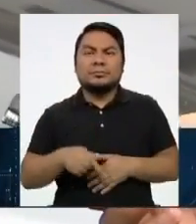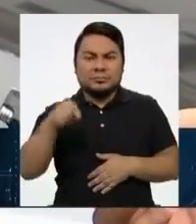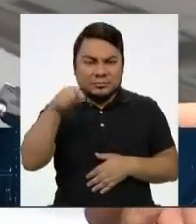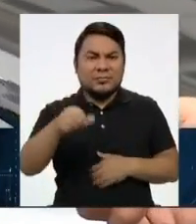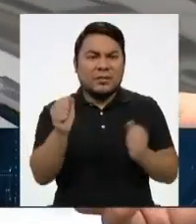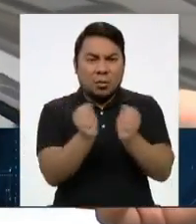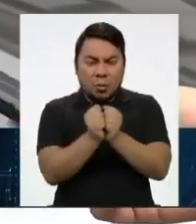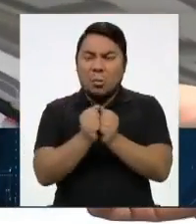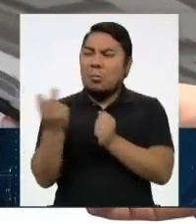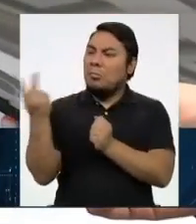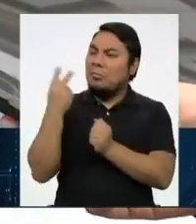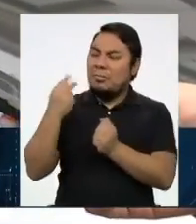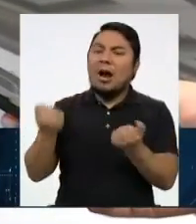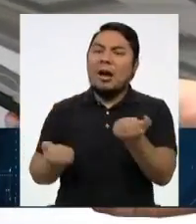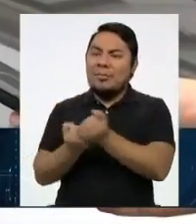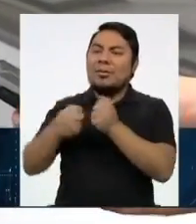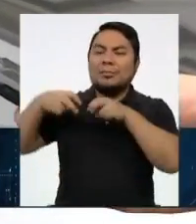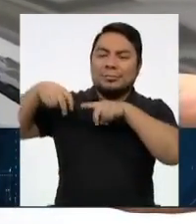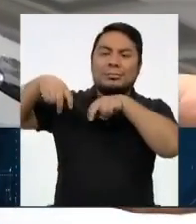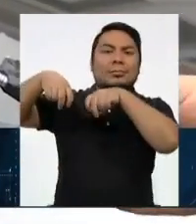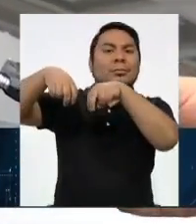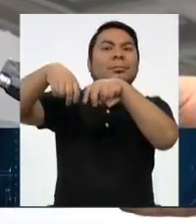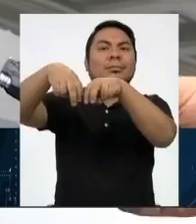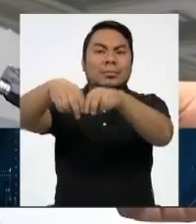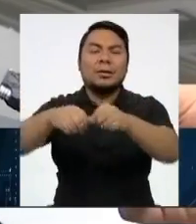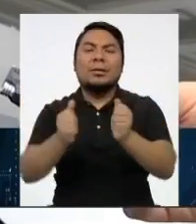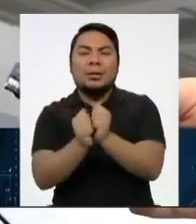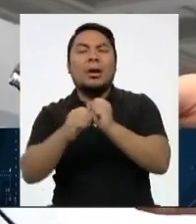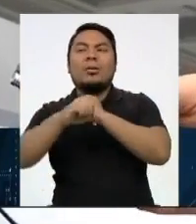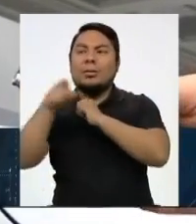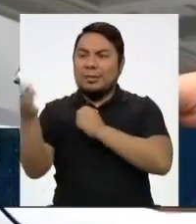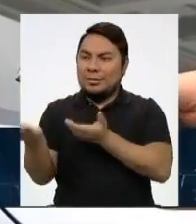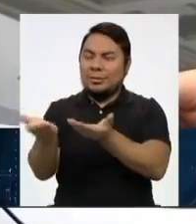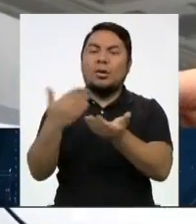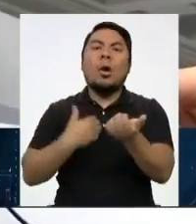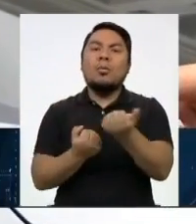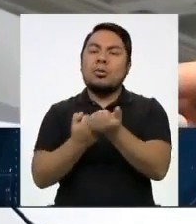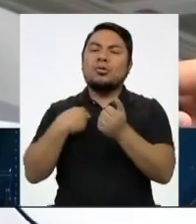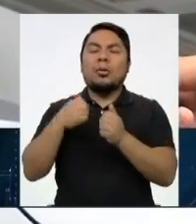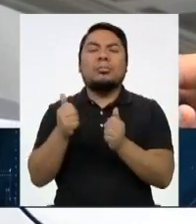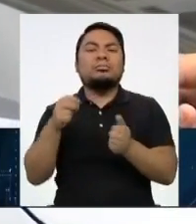sus candidatos por ahí en las campañas,